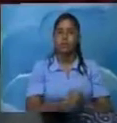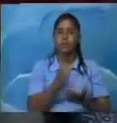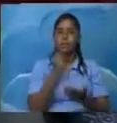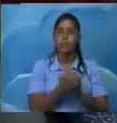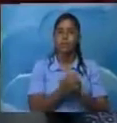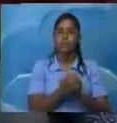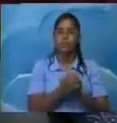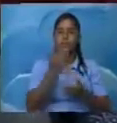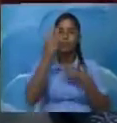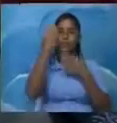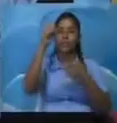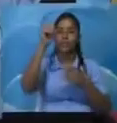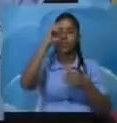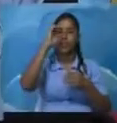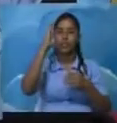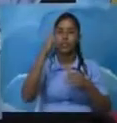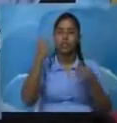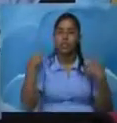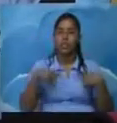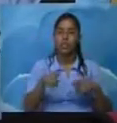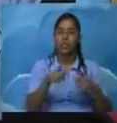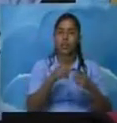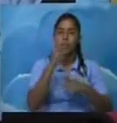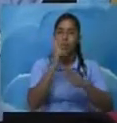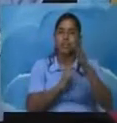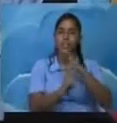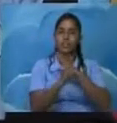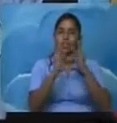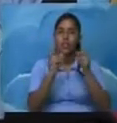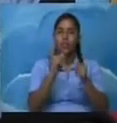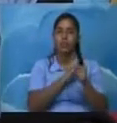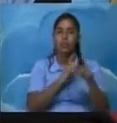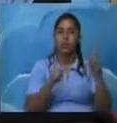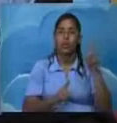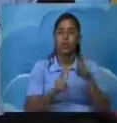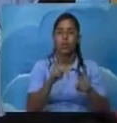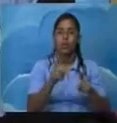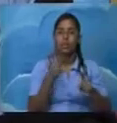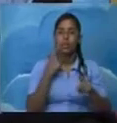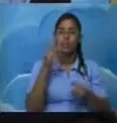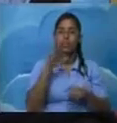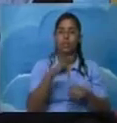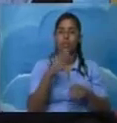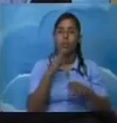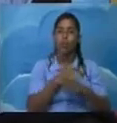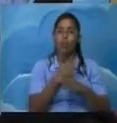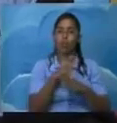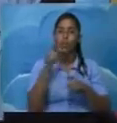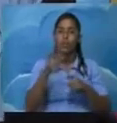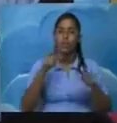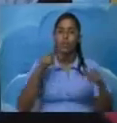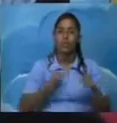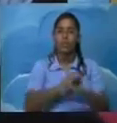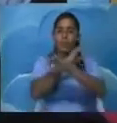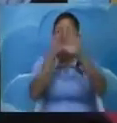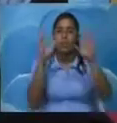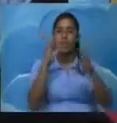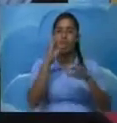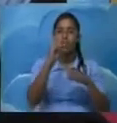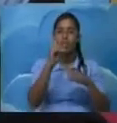Amén, damos gracias a Dios. Nos toca el versículo número 11 que estamos compartiendo en esta mañana del libro de